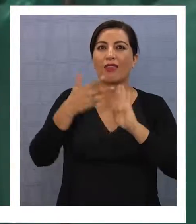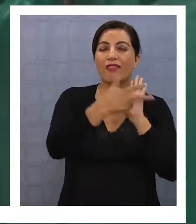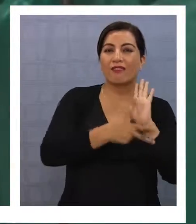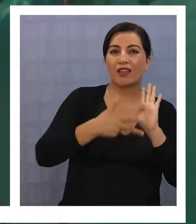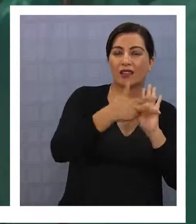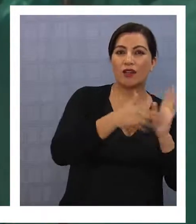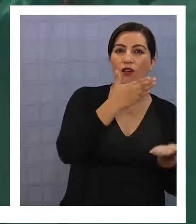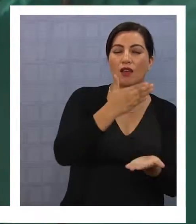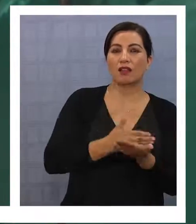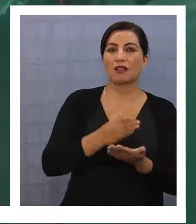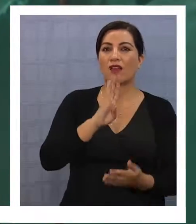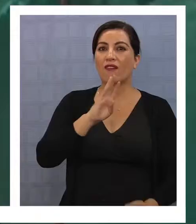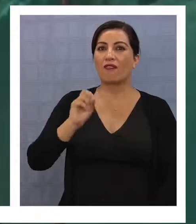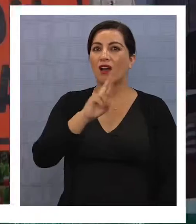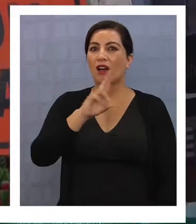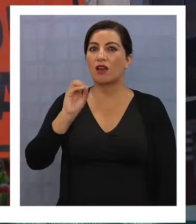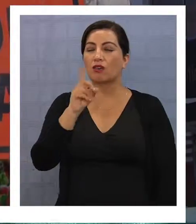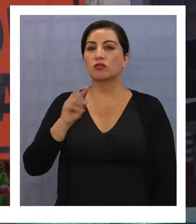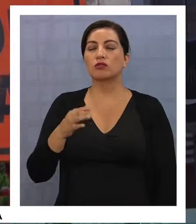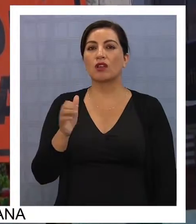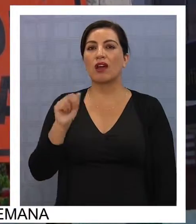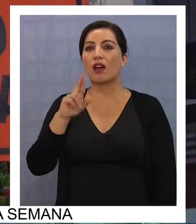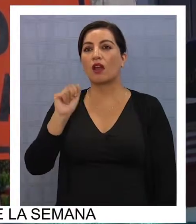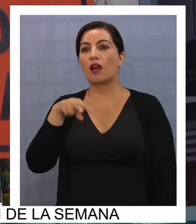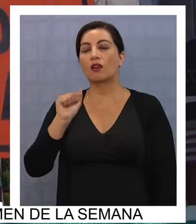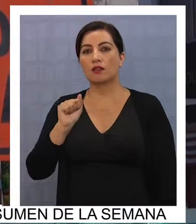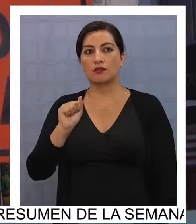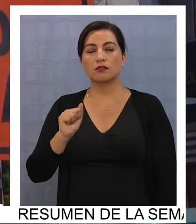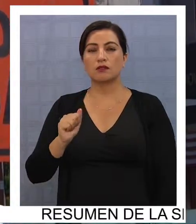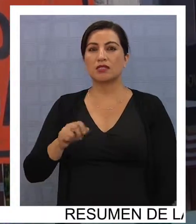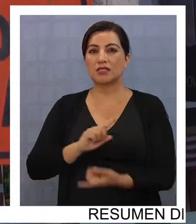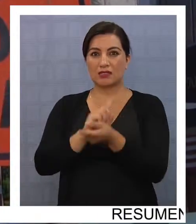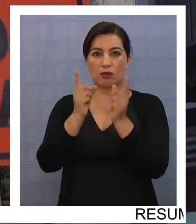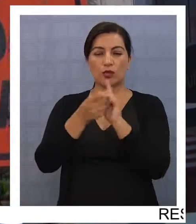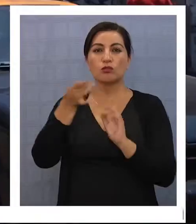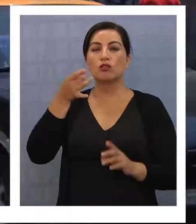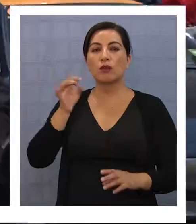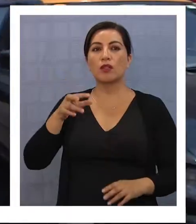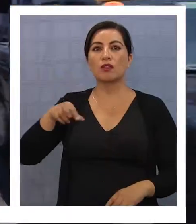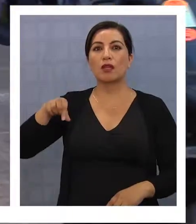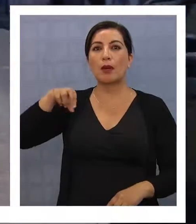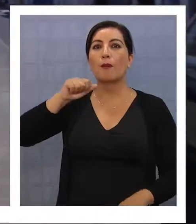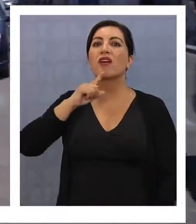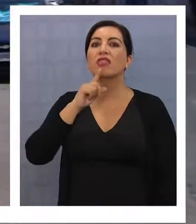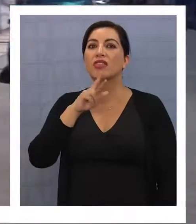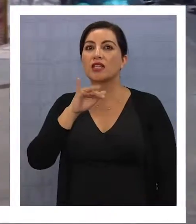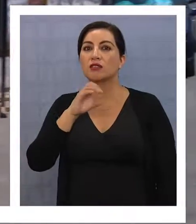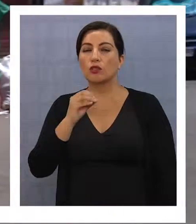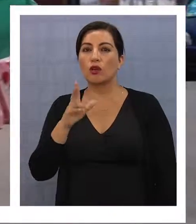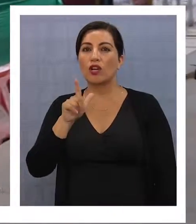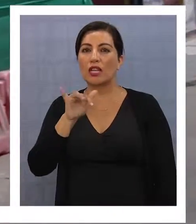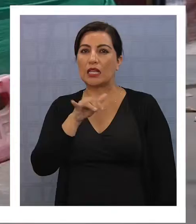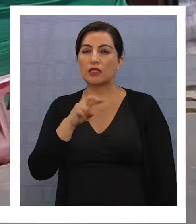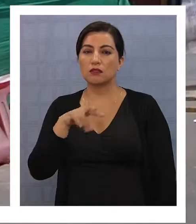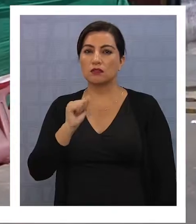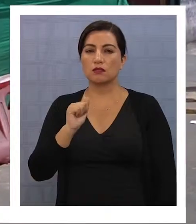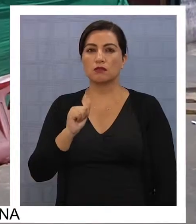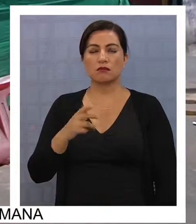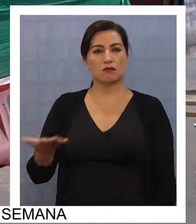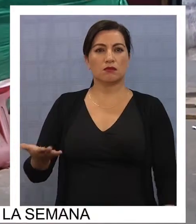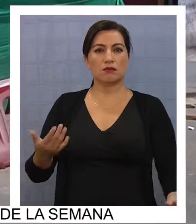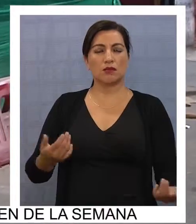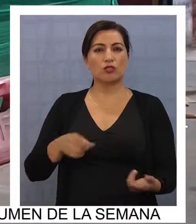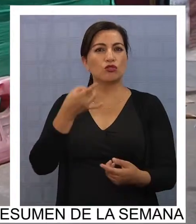solo se está ejecutando el tramo entre Patricio Lynch y Ramírez. Abrieron de Patricio Lynch a Ramírez, por la torre,